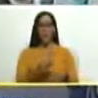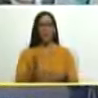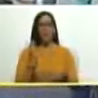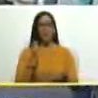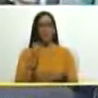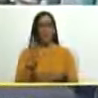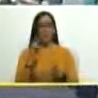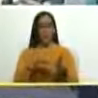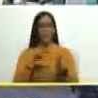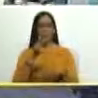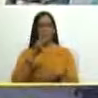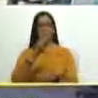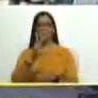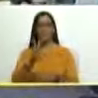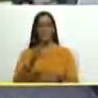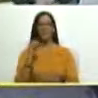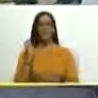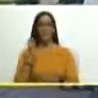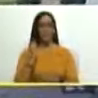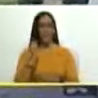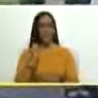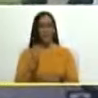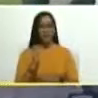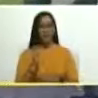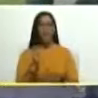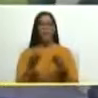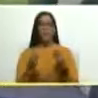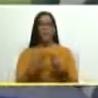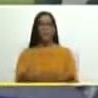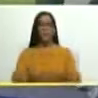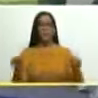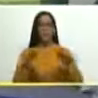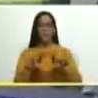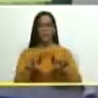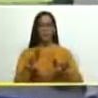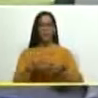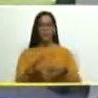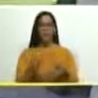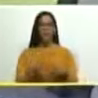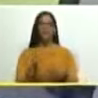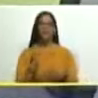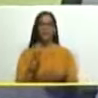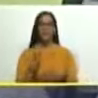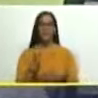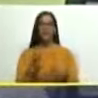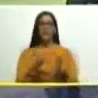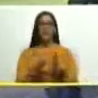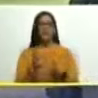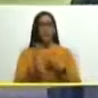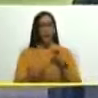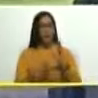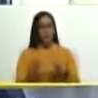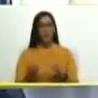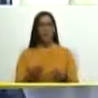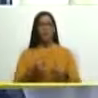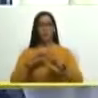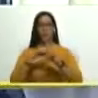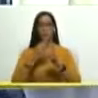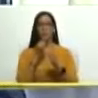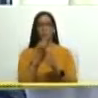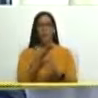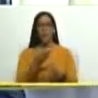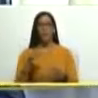del 2023 que han sido unas tareas muy valiosas porque han sido unas tareas donde hemos hablado de lo afirmativo